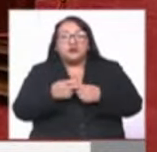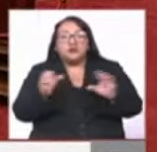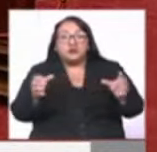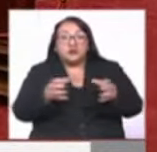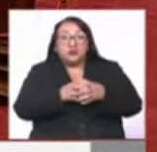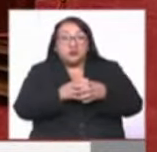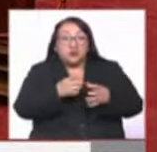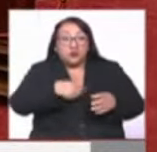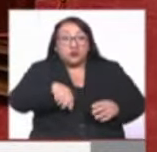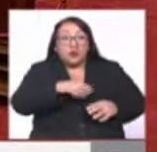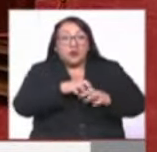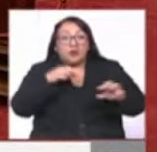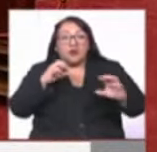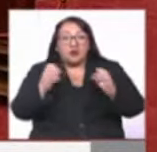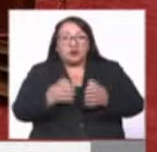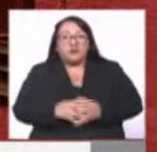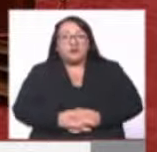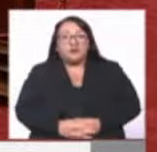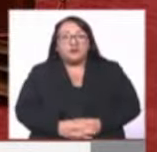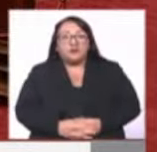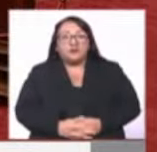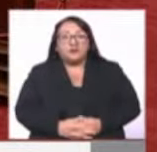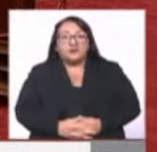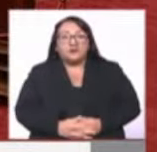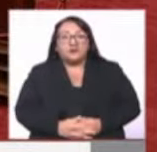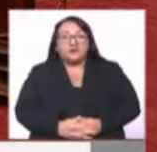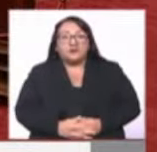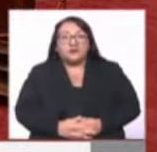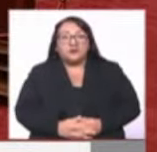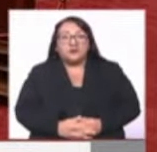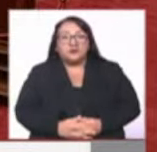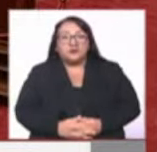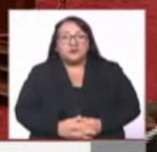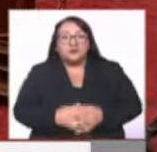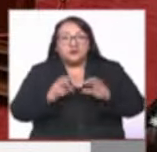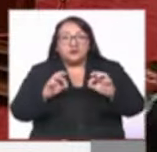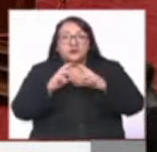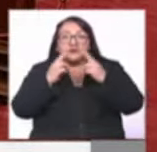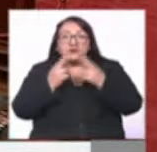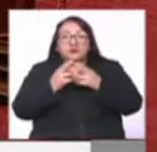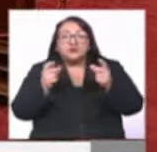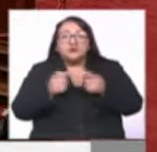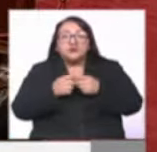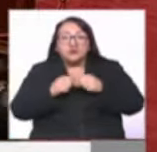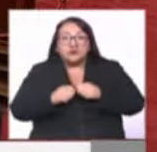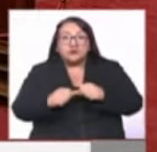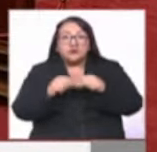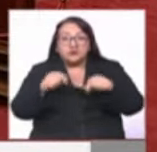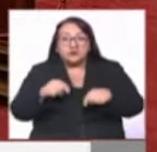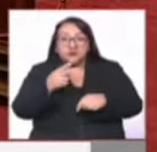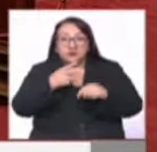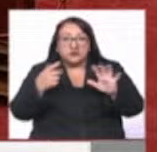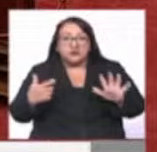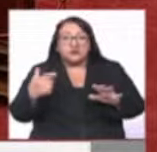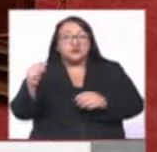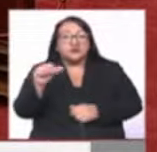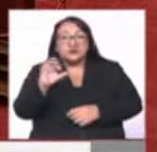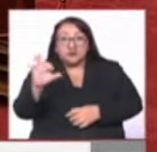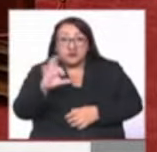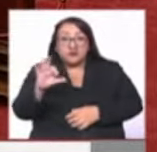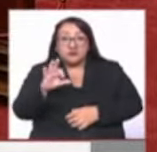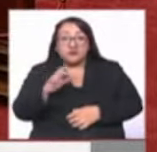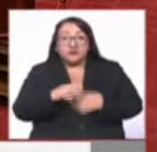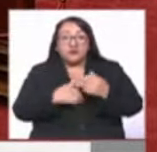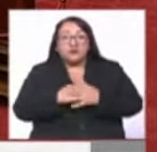ante el pleno del Congreso y justamente en esta sesión de la comisión permanente del 6 de febrero